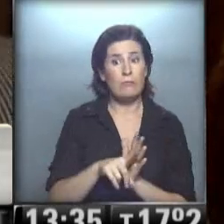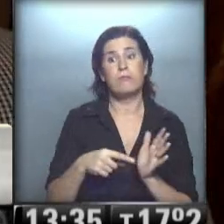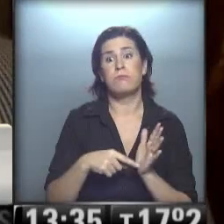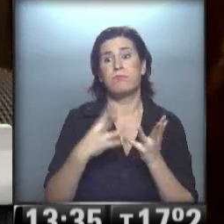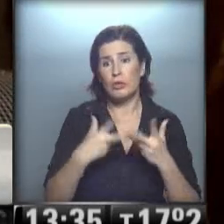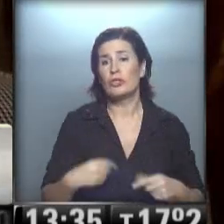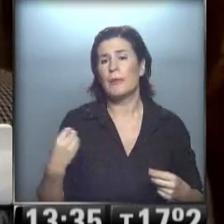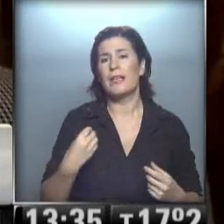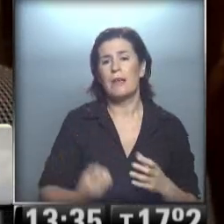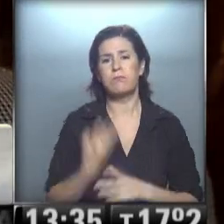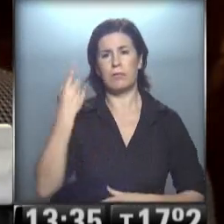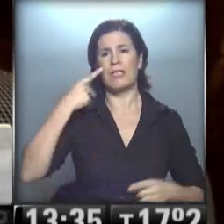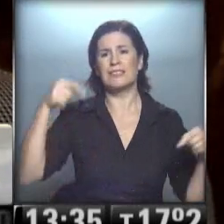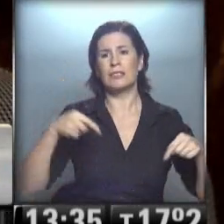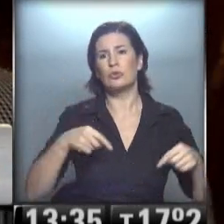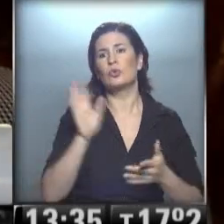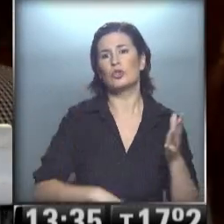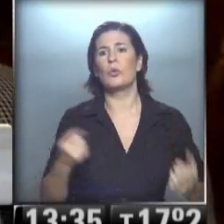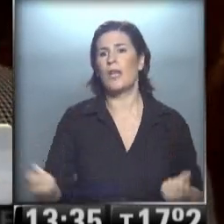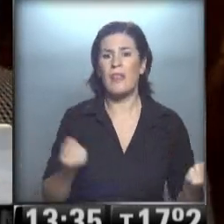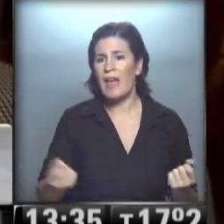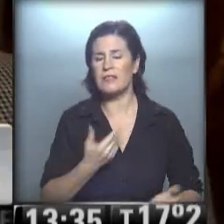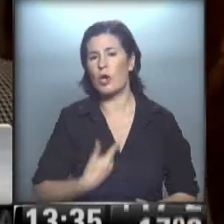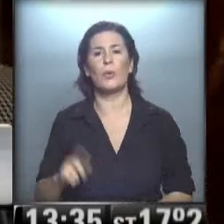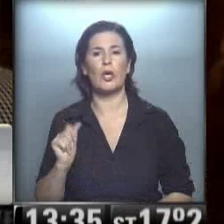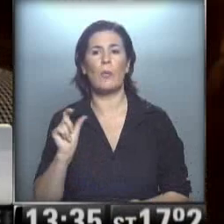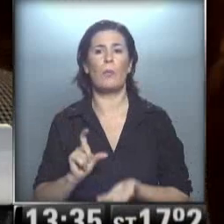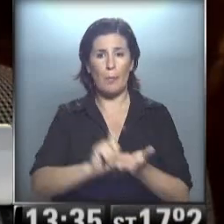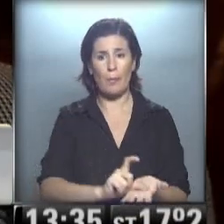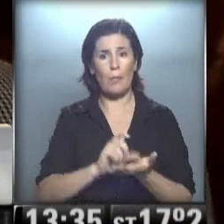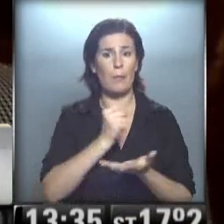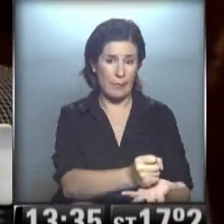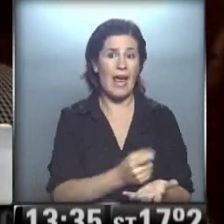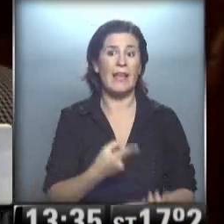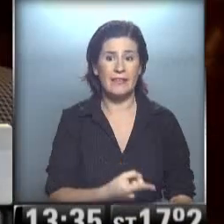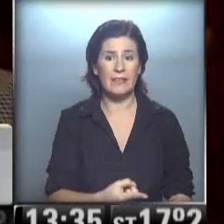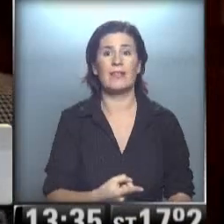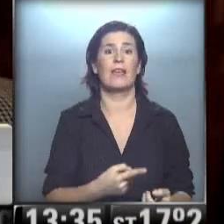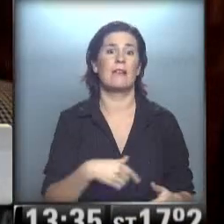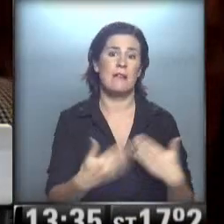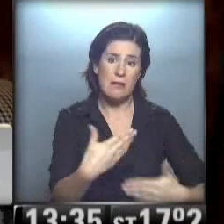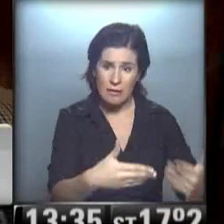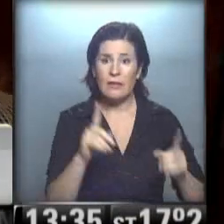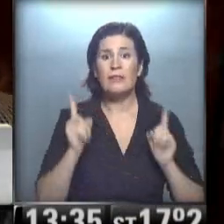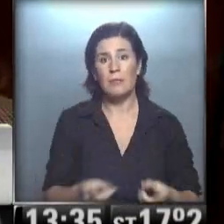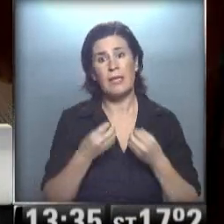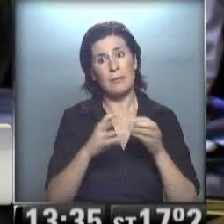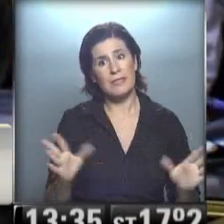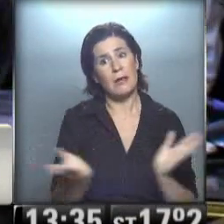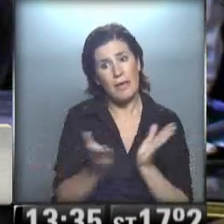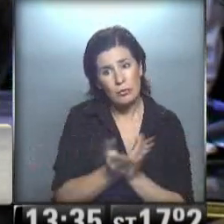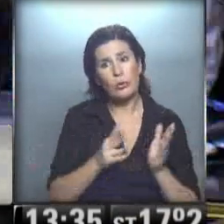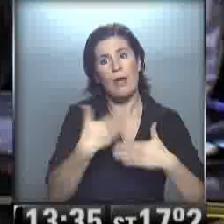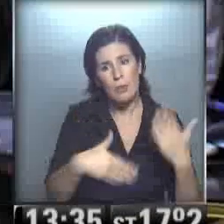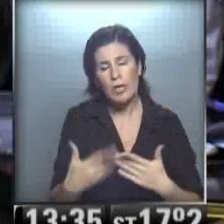la danza, o sea que el Estado Nacional asigne recursos económicos, financieros, iniciativas de capacitación, de fomento